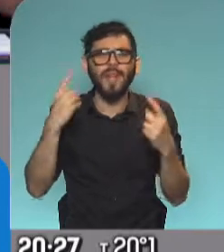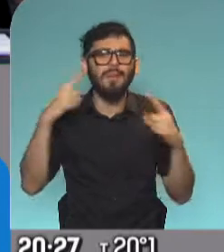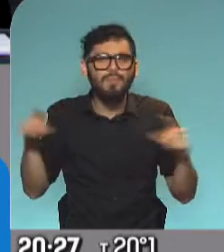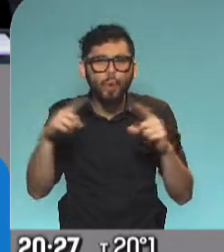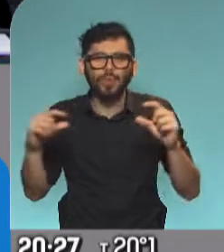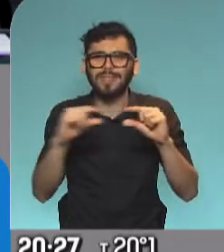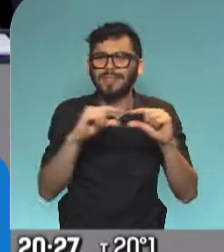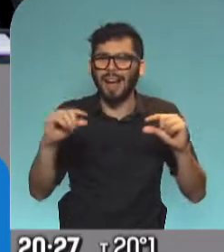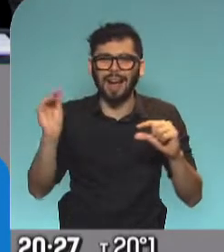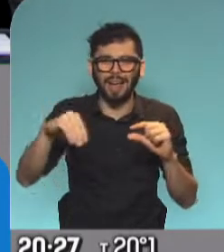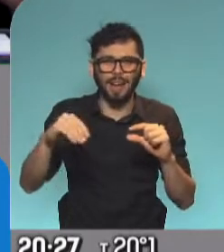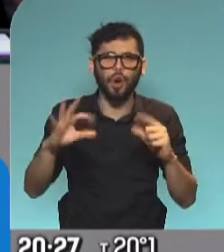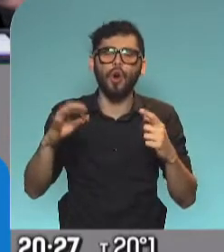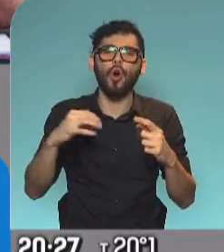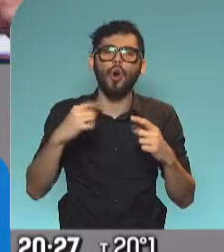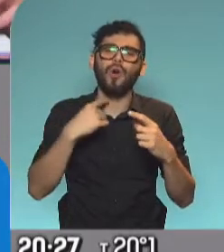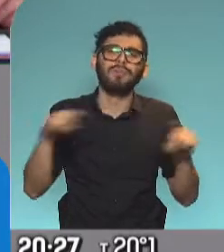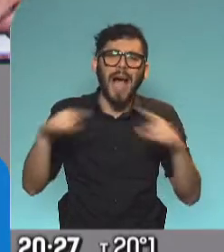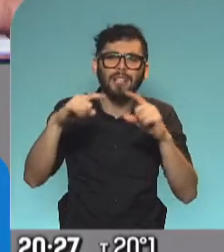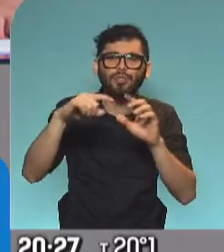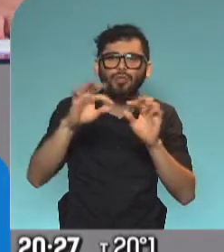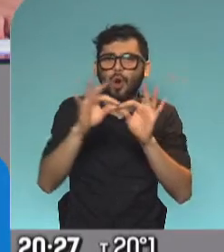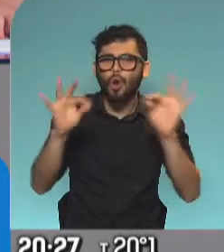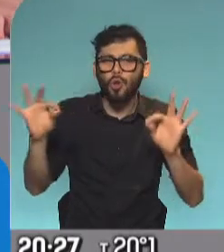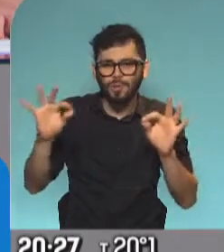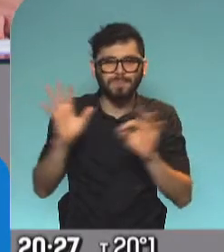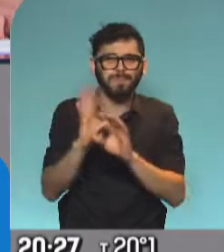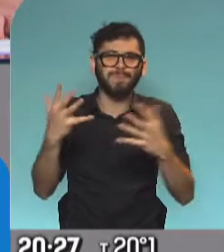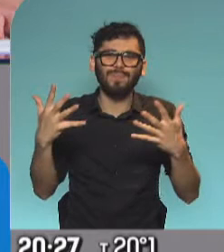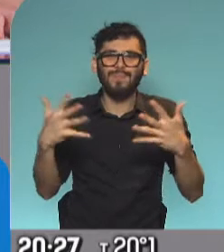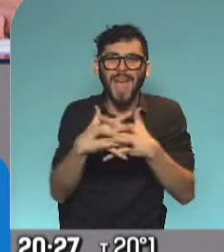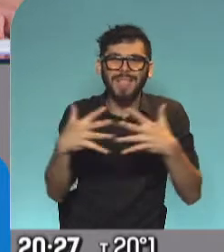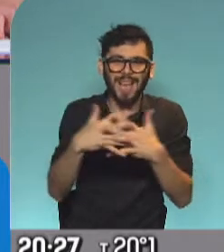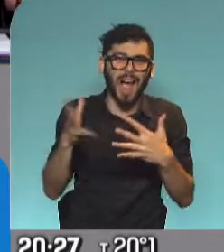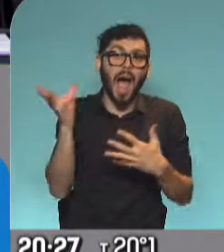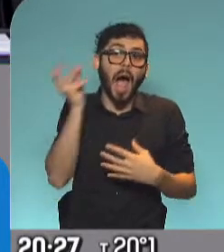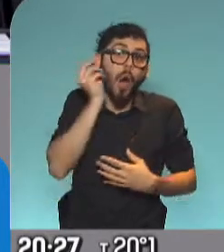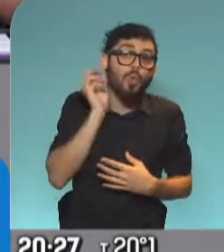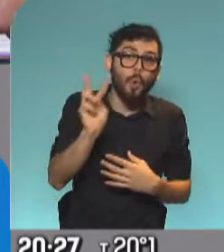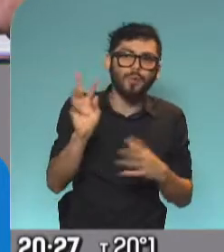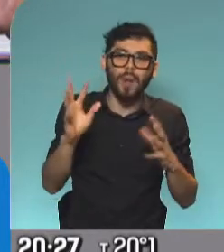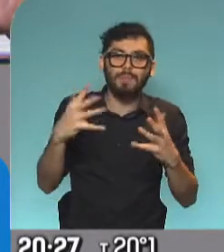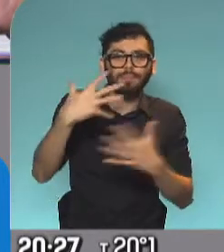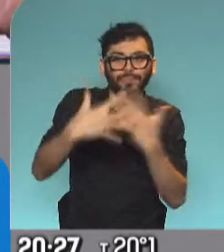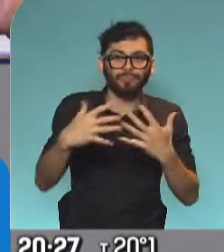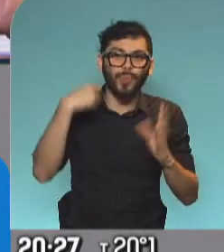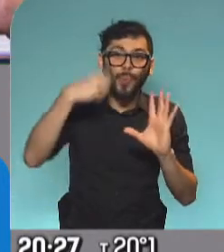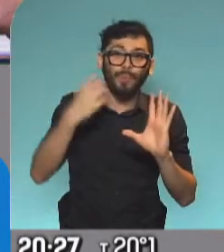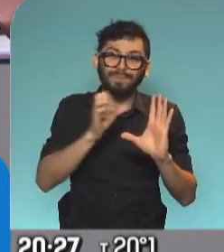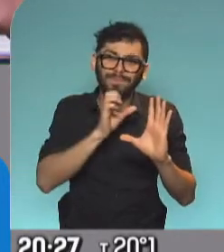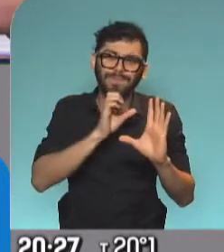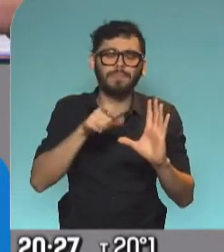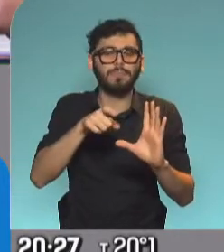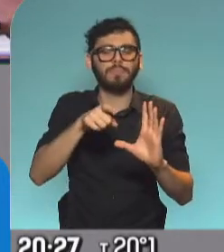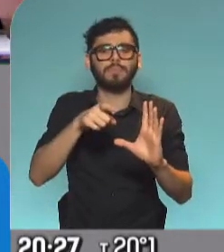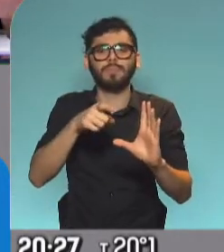algún tema, se suben con letras. Bueno, juegan un poco con el contenido, sobre todo audiovisual, que ha funcionado también para